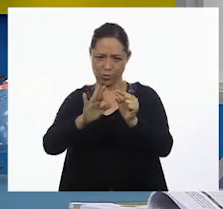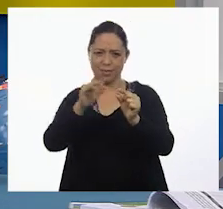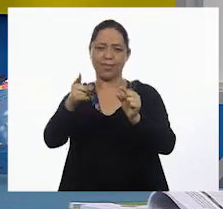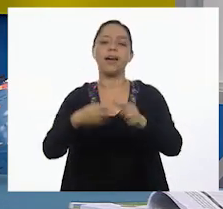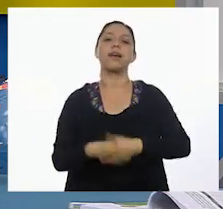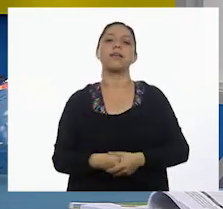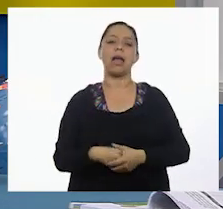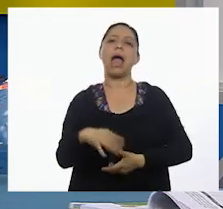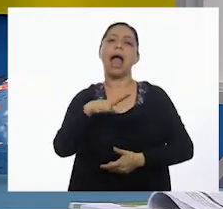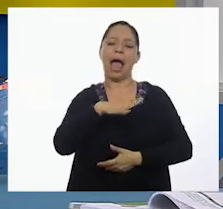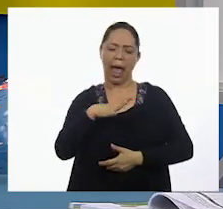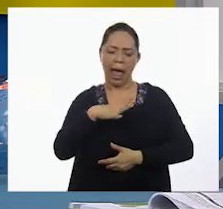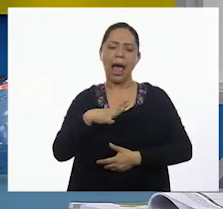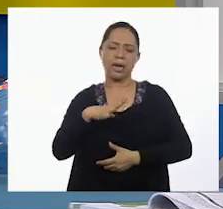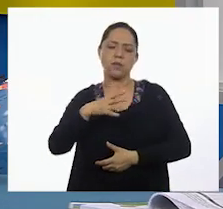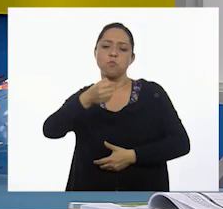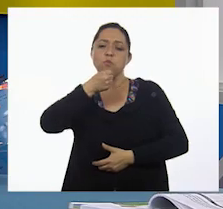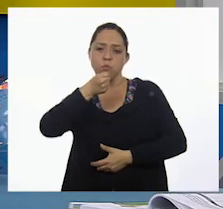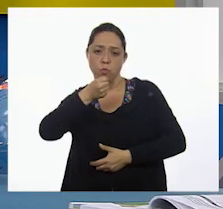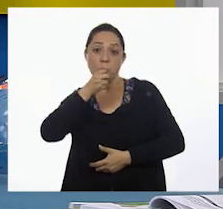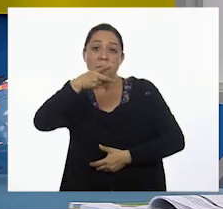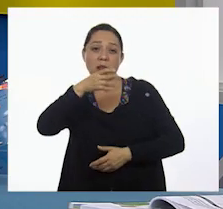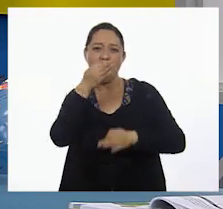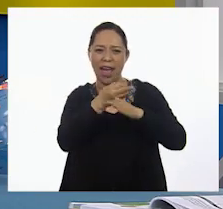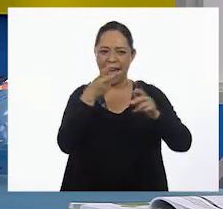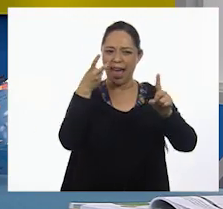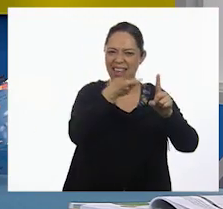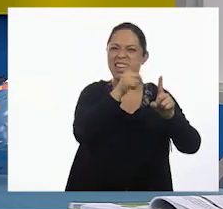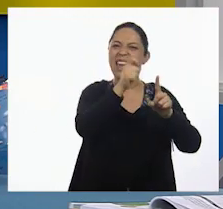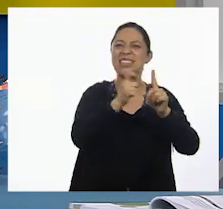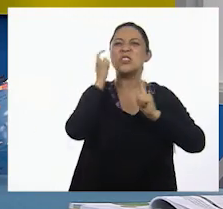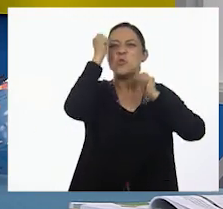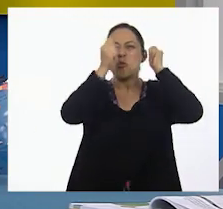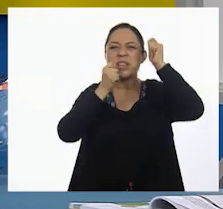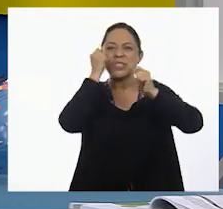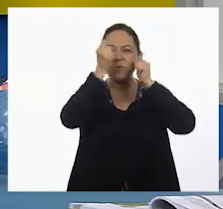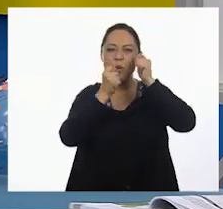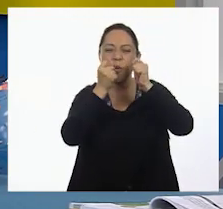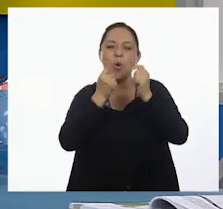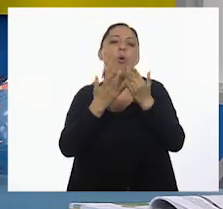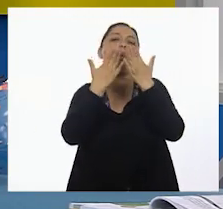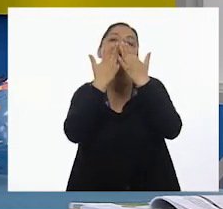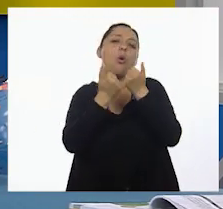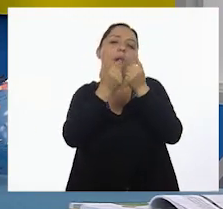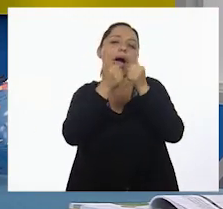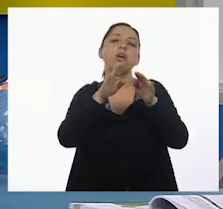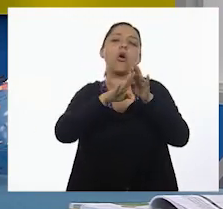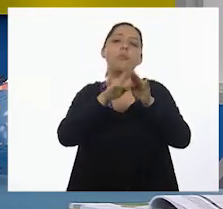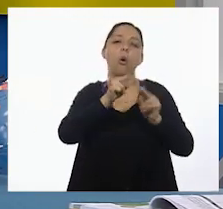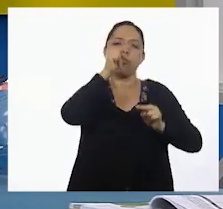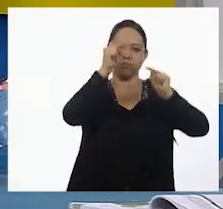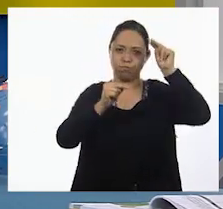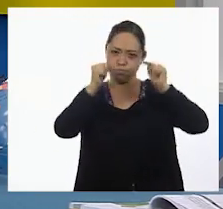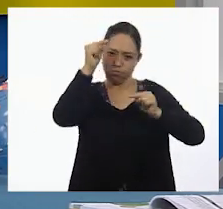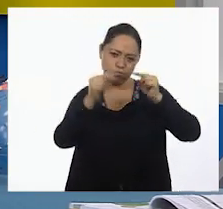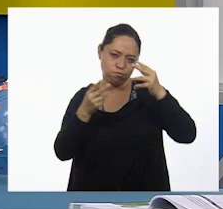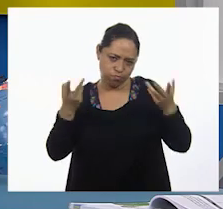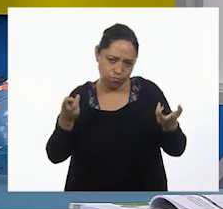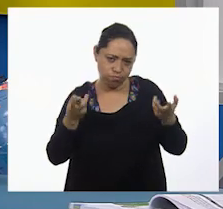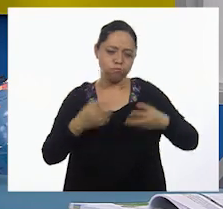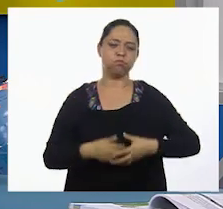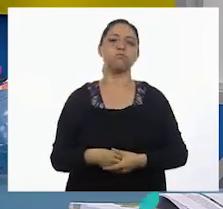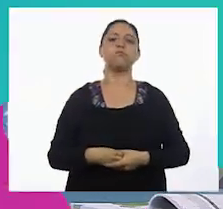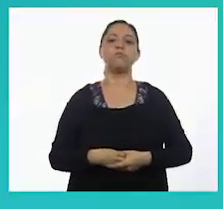que como es turístico, pues no nos puso ahí ninguna gráfica, pues porque no se consideró relevante para el contenido. Y